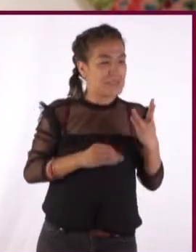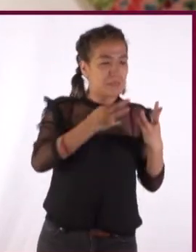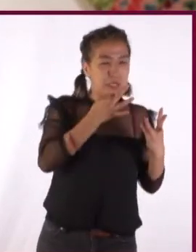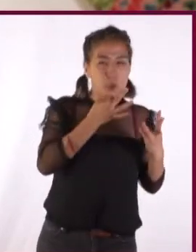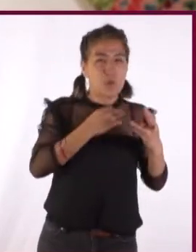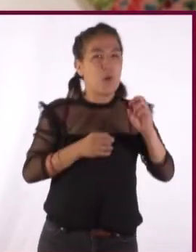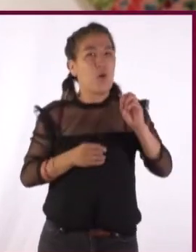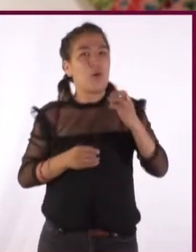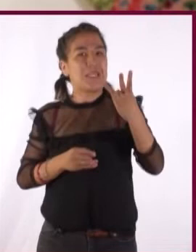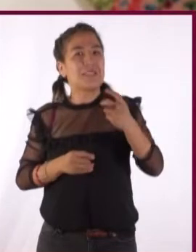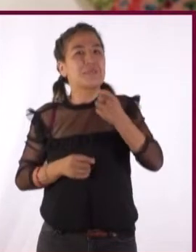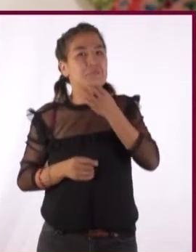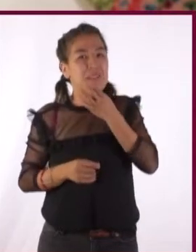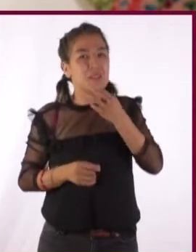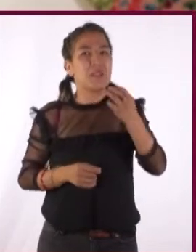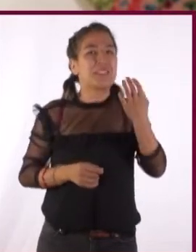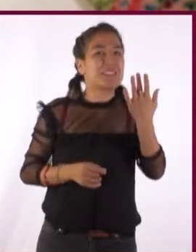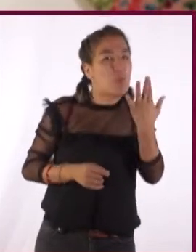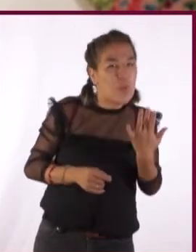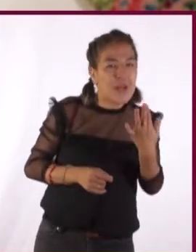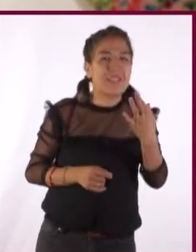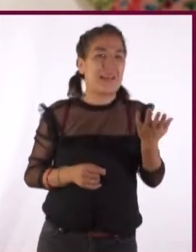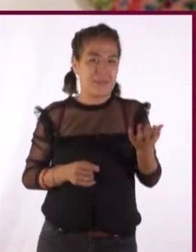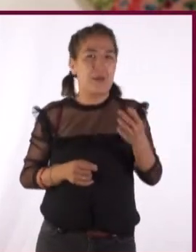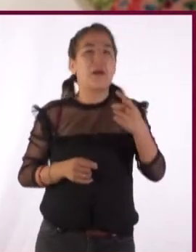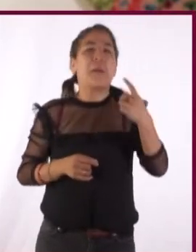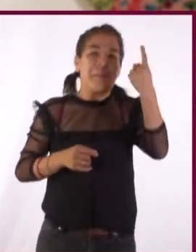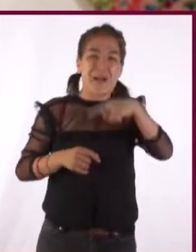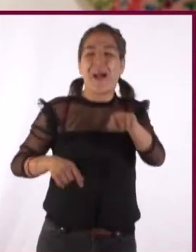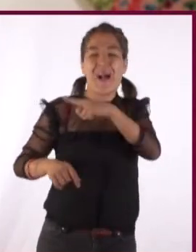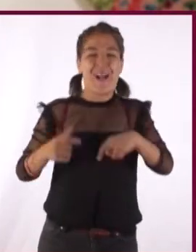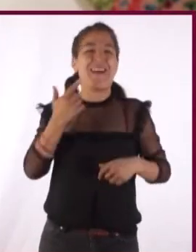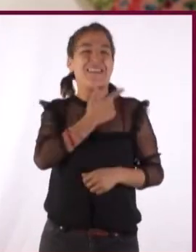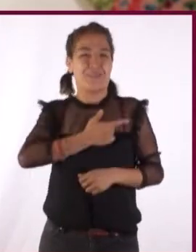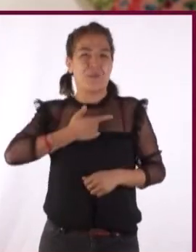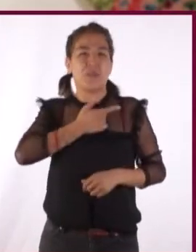minutos y medio, para que sean agradables, ¿no?